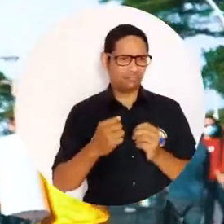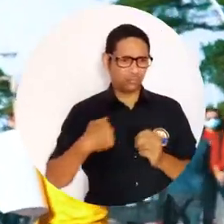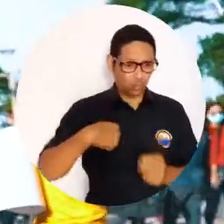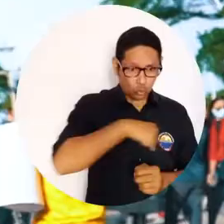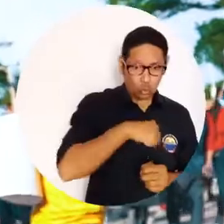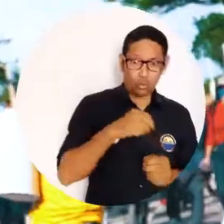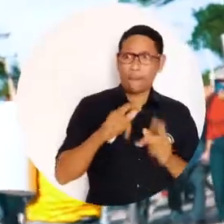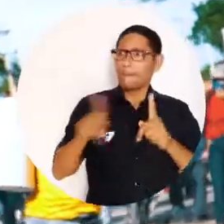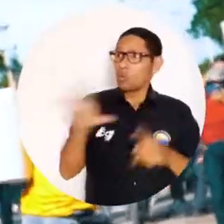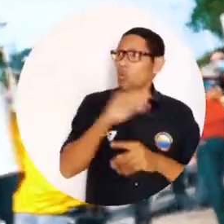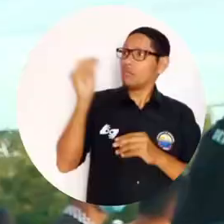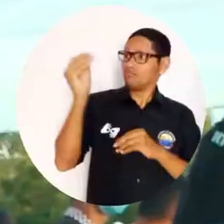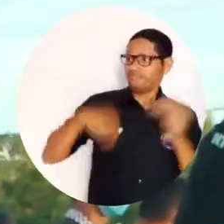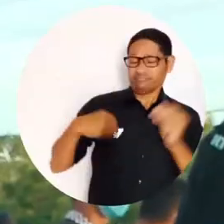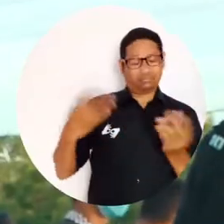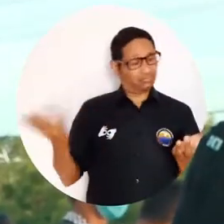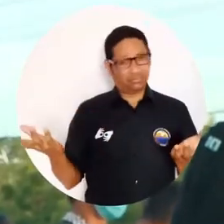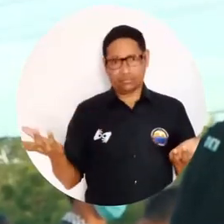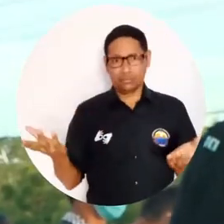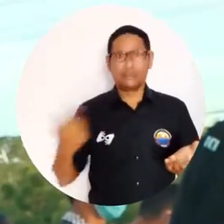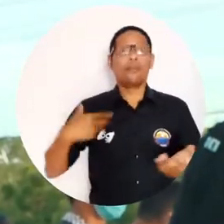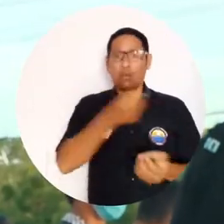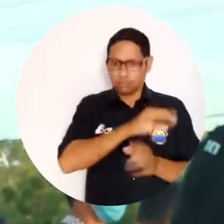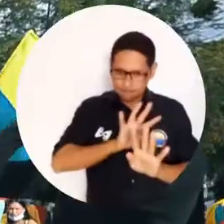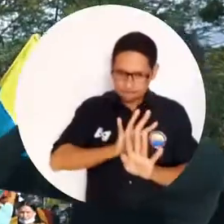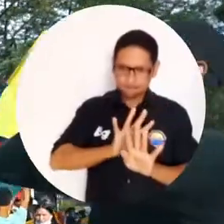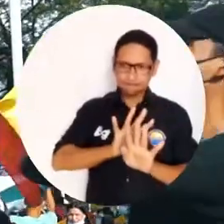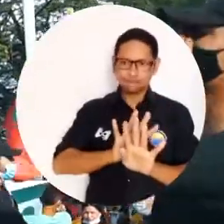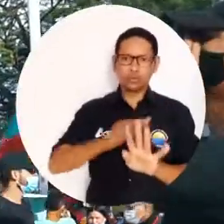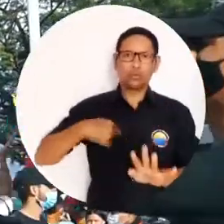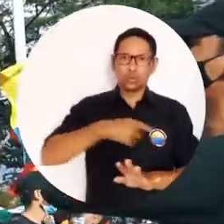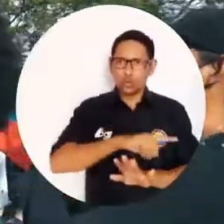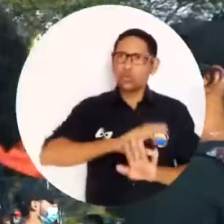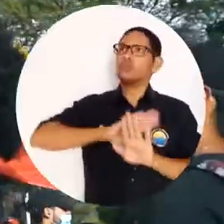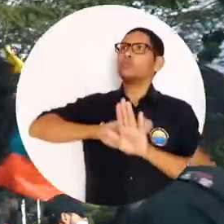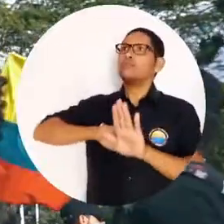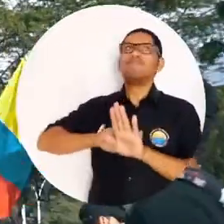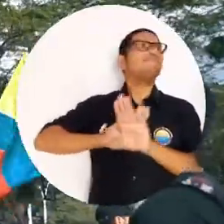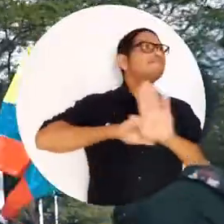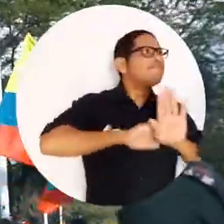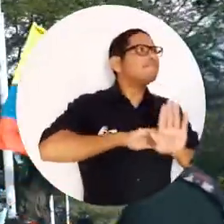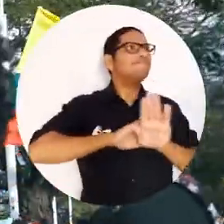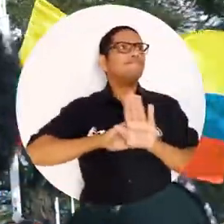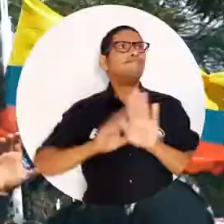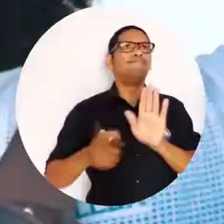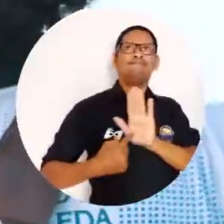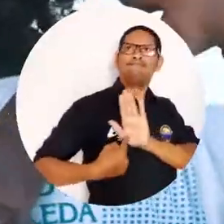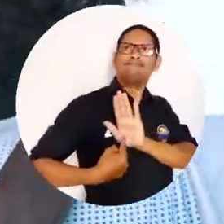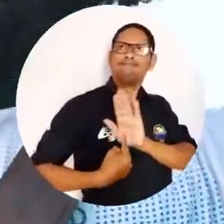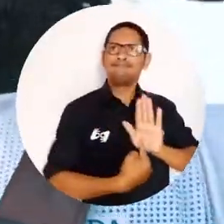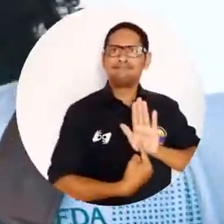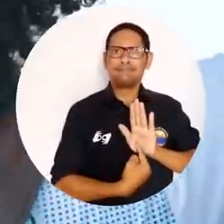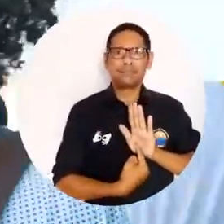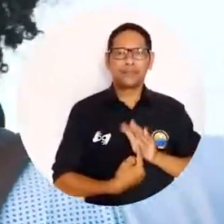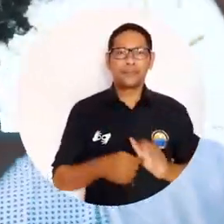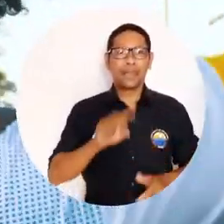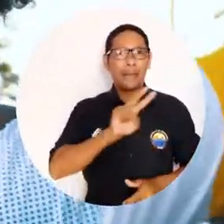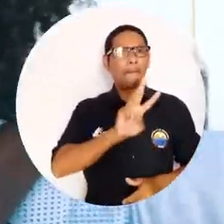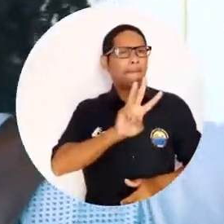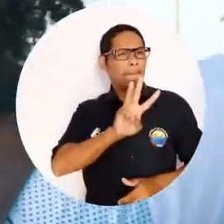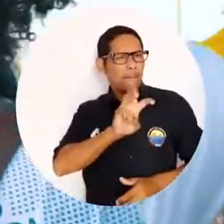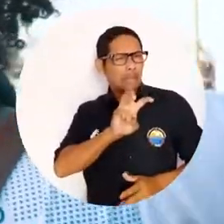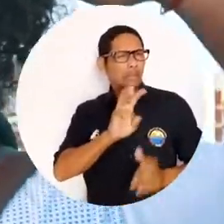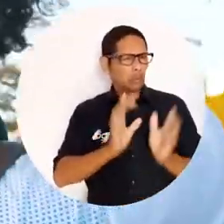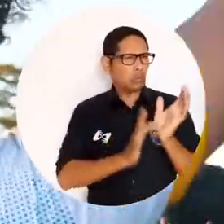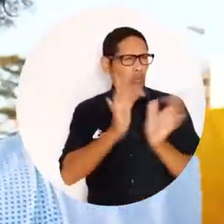las personas. Entonces marcho por eso, porque quiero que nuestra voz sea escuchada y también por todas las personas que desde el 28 de abril